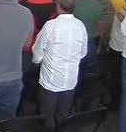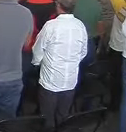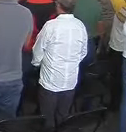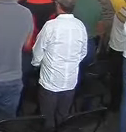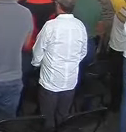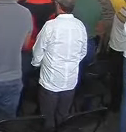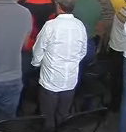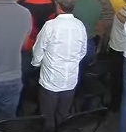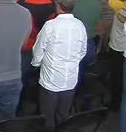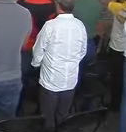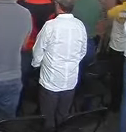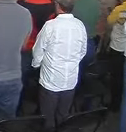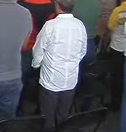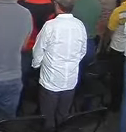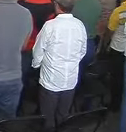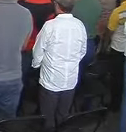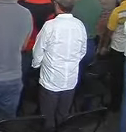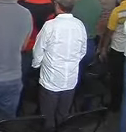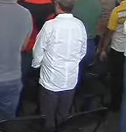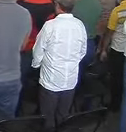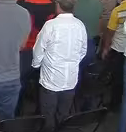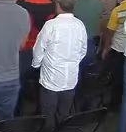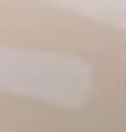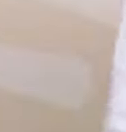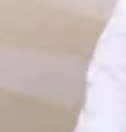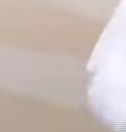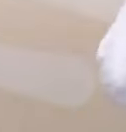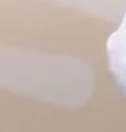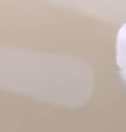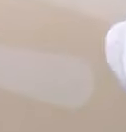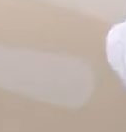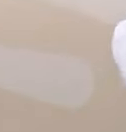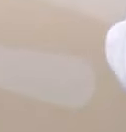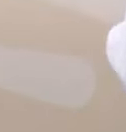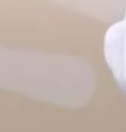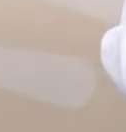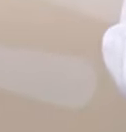La secretaria de Energía, Rocío Nale García.